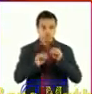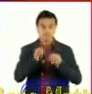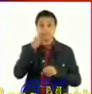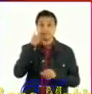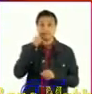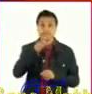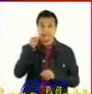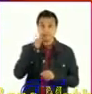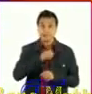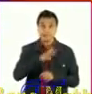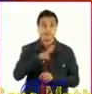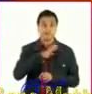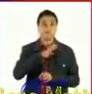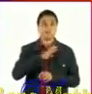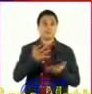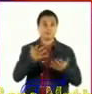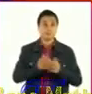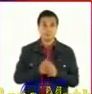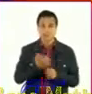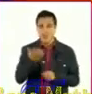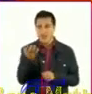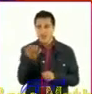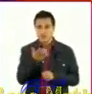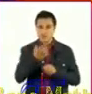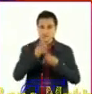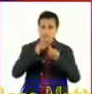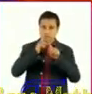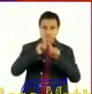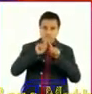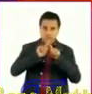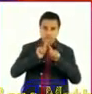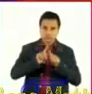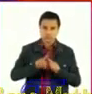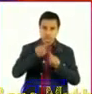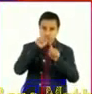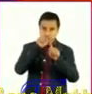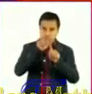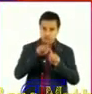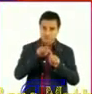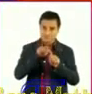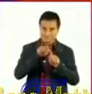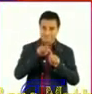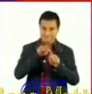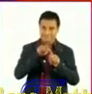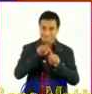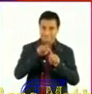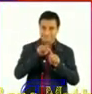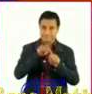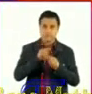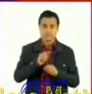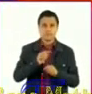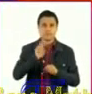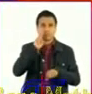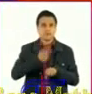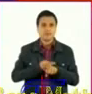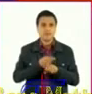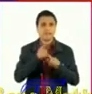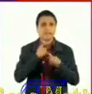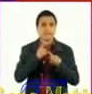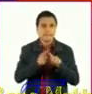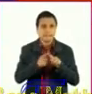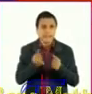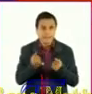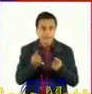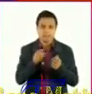debemos incluir acciones o tareas específicas que deben realizar, responsables de cada tarea